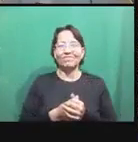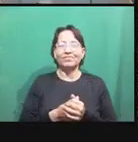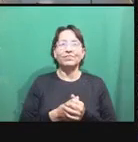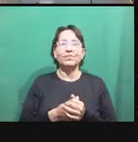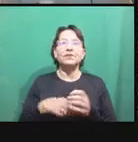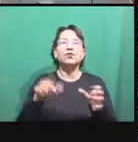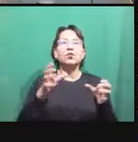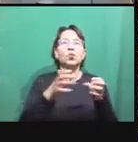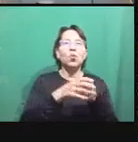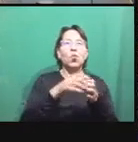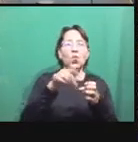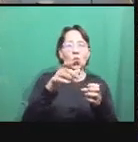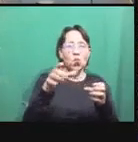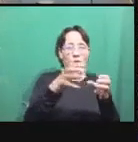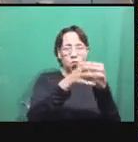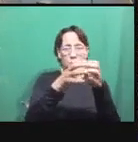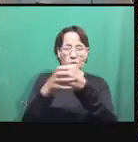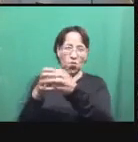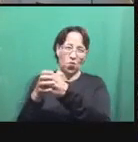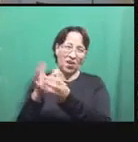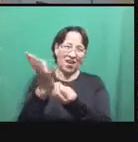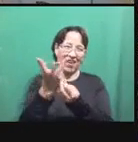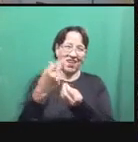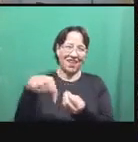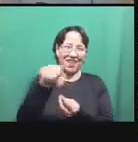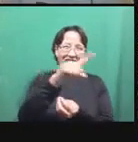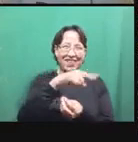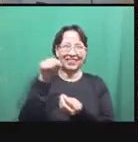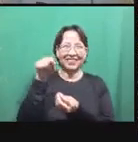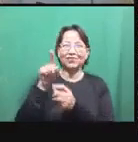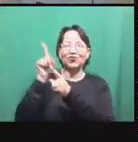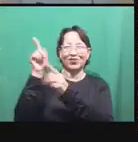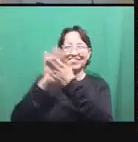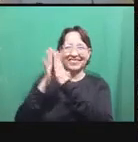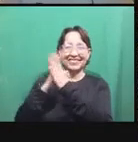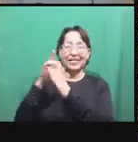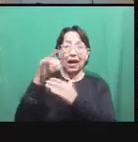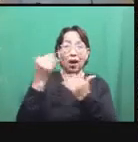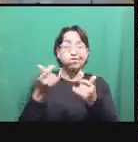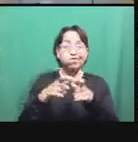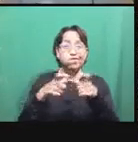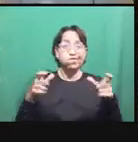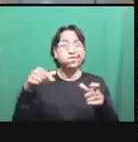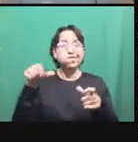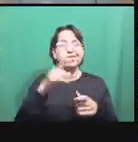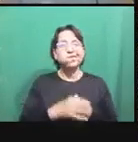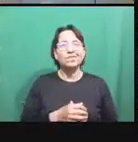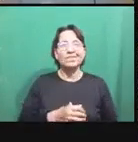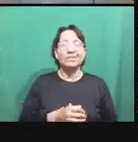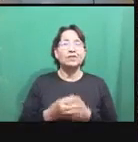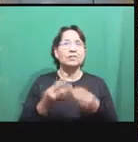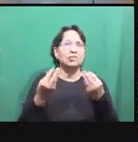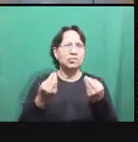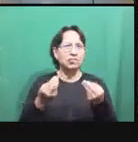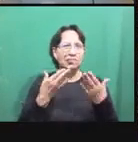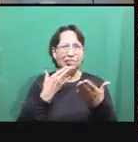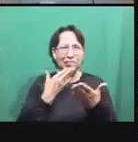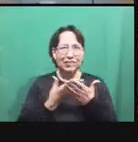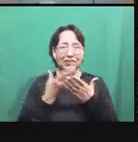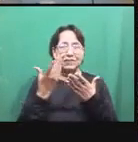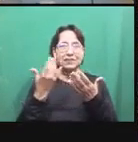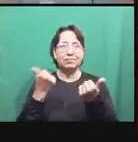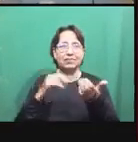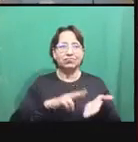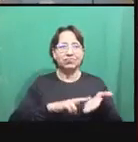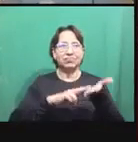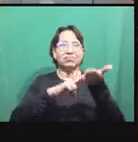de artesanos del Chorro de Quevedo, que hoy en día pues están beneficiando mucho muchísimos del espacio que se les ha